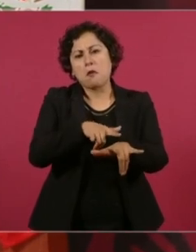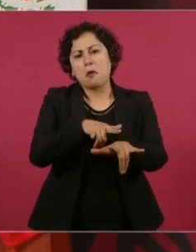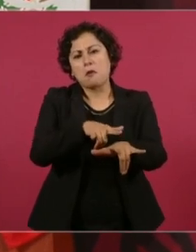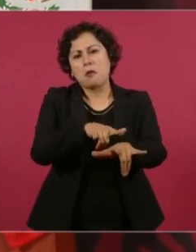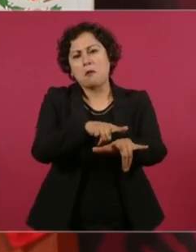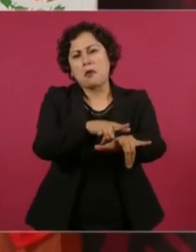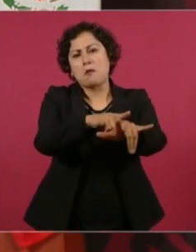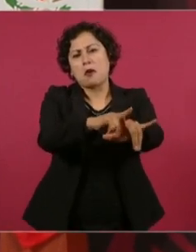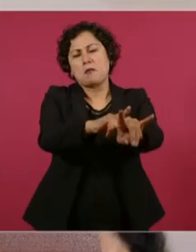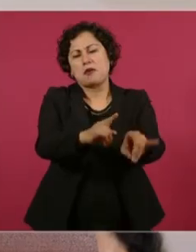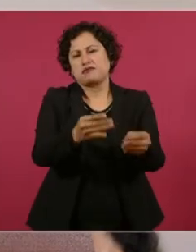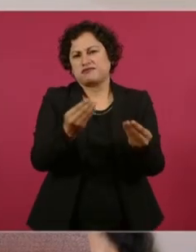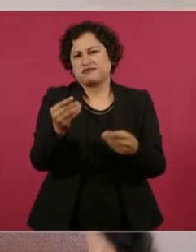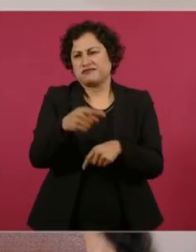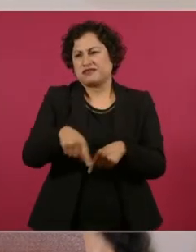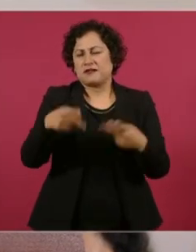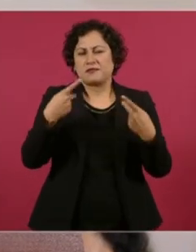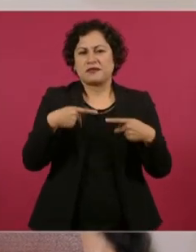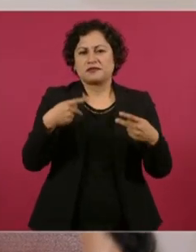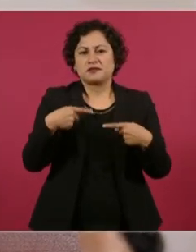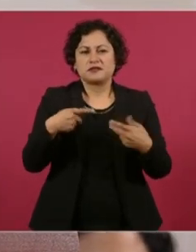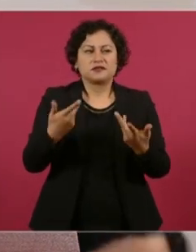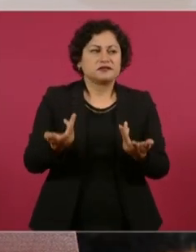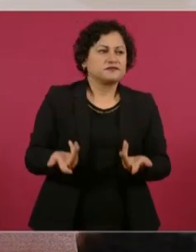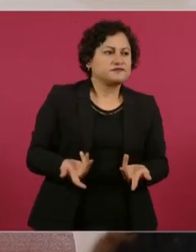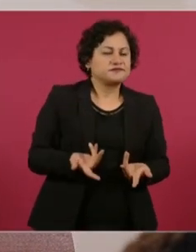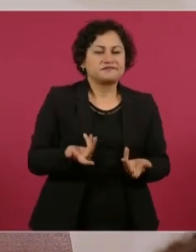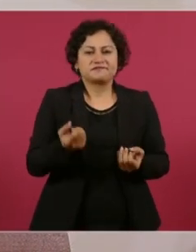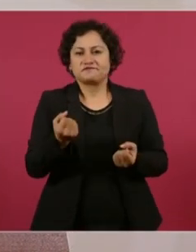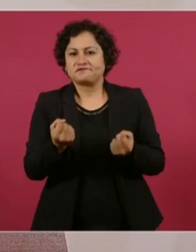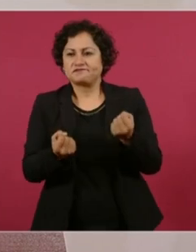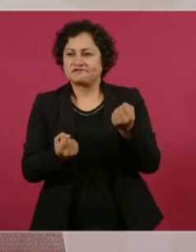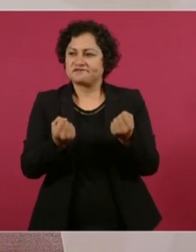en los carros escuchando la radio.